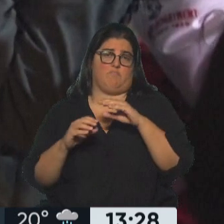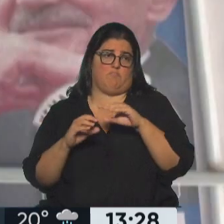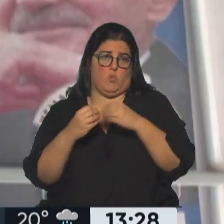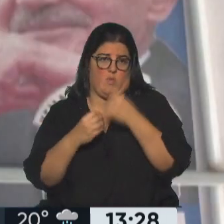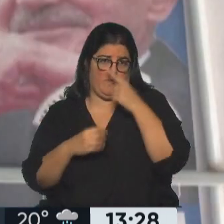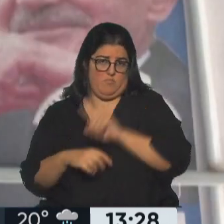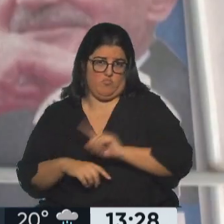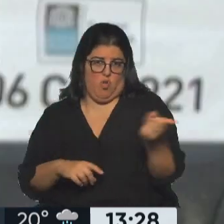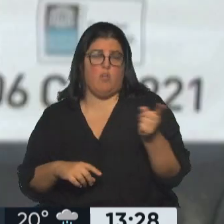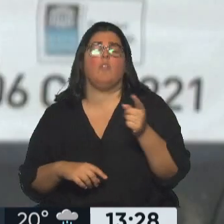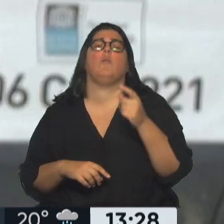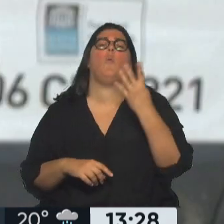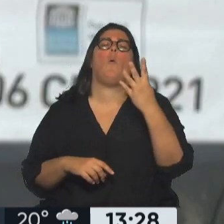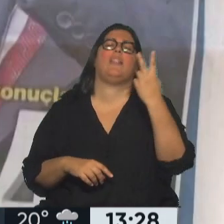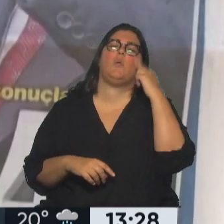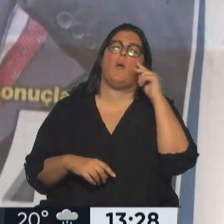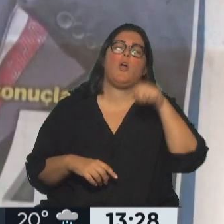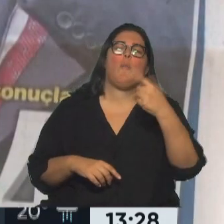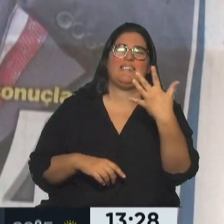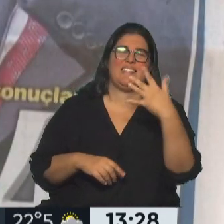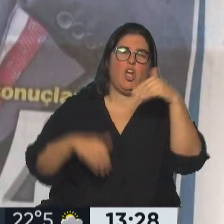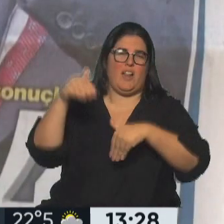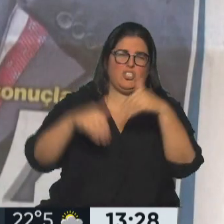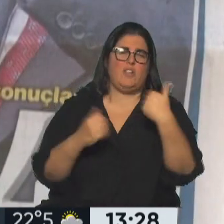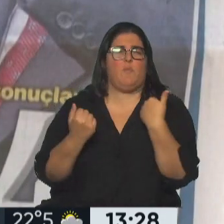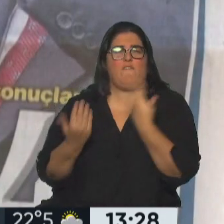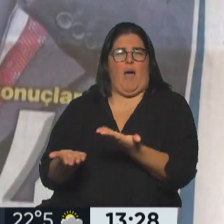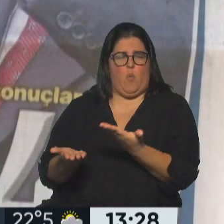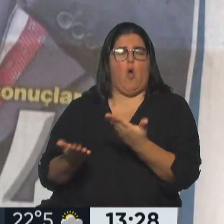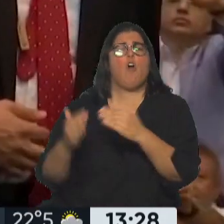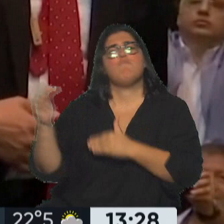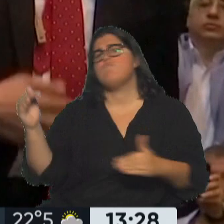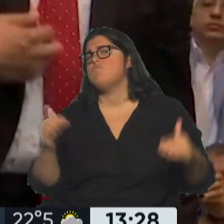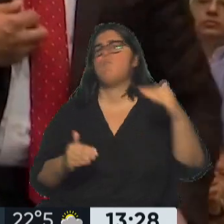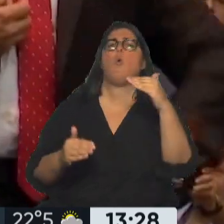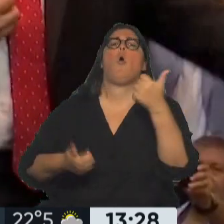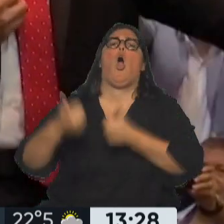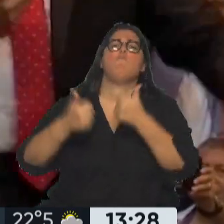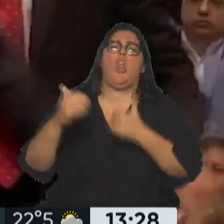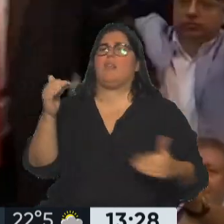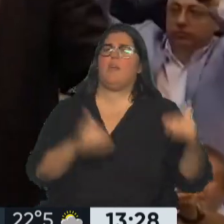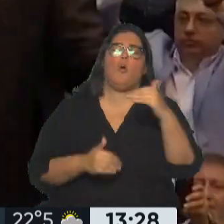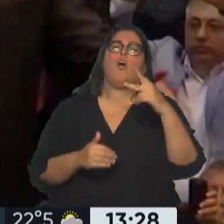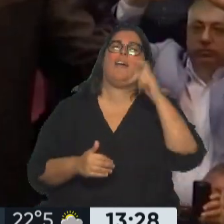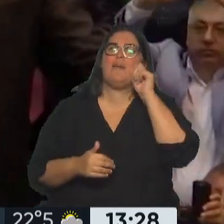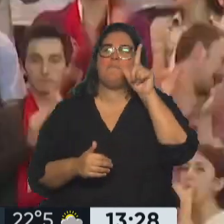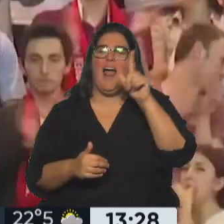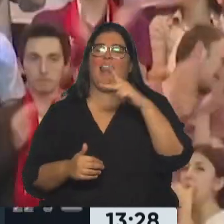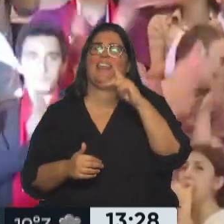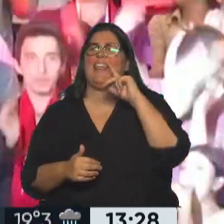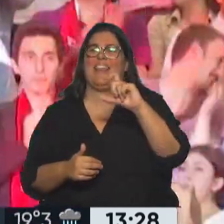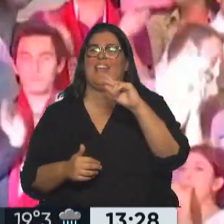contrario, con el 49,5% de los sufragios a su favor, superando a su principal oponente, Kemal Kılıçdaroğlu, que